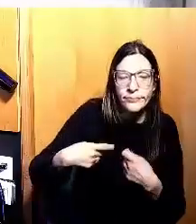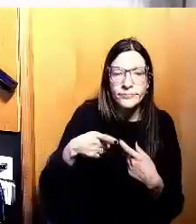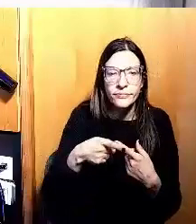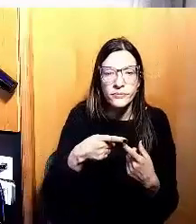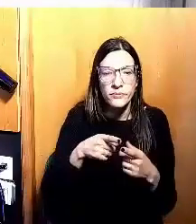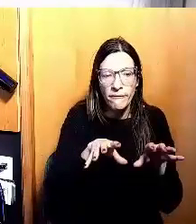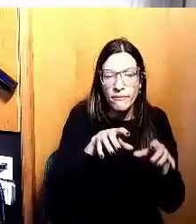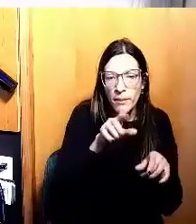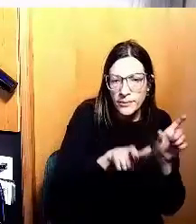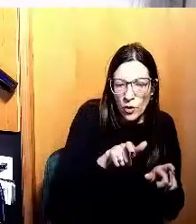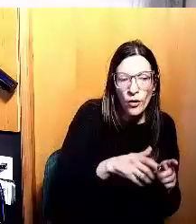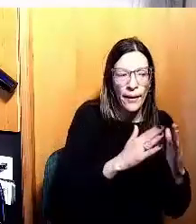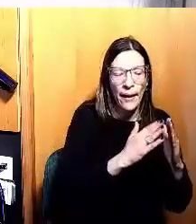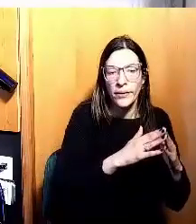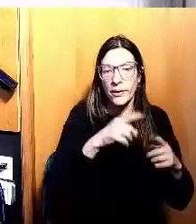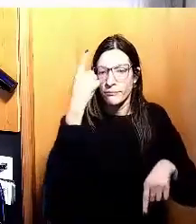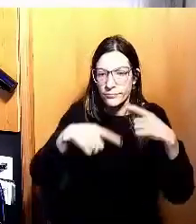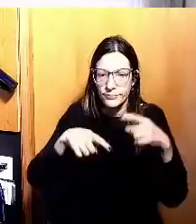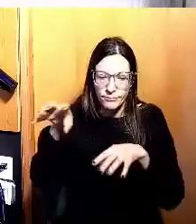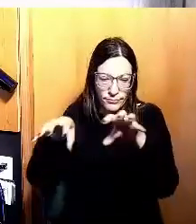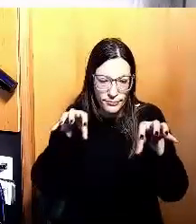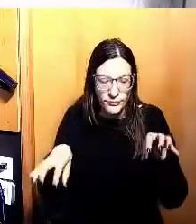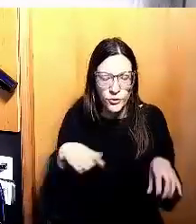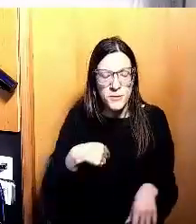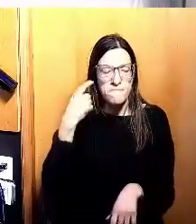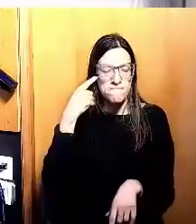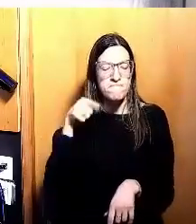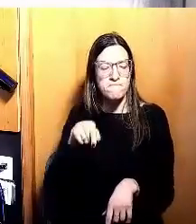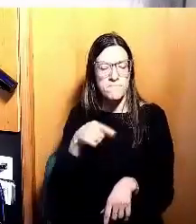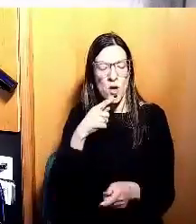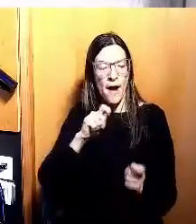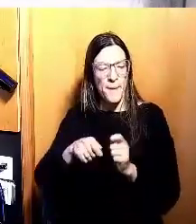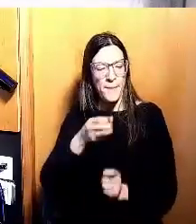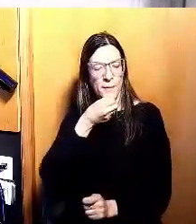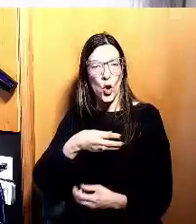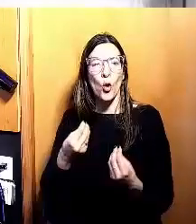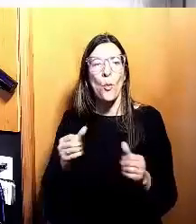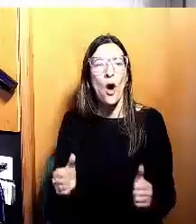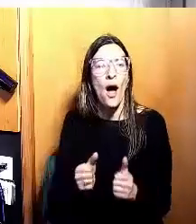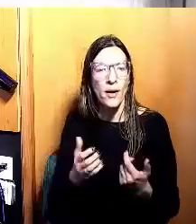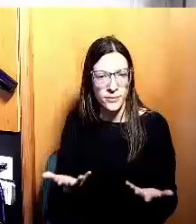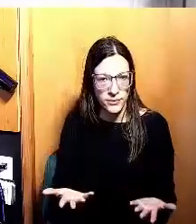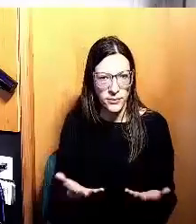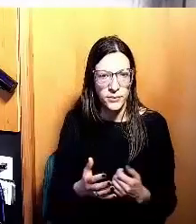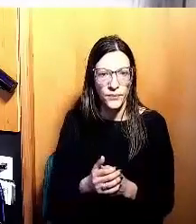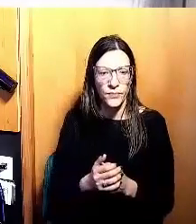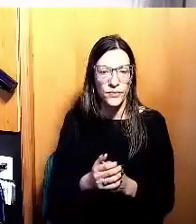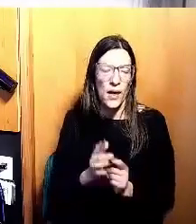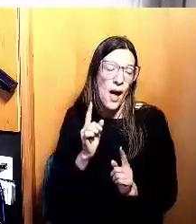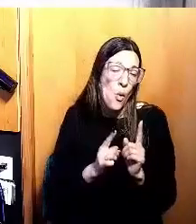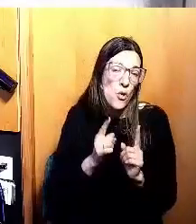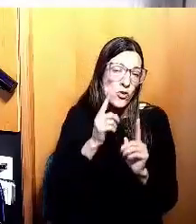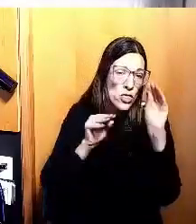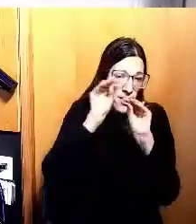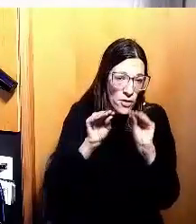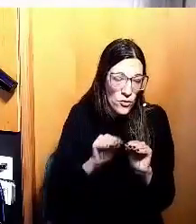para detectar esas fuentes y ver cómo se pueden mejorar. Estas son un par de las decisiones que se toman basadas en estos